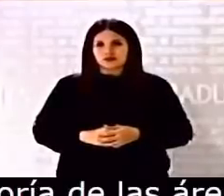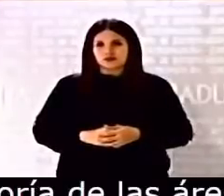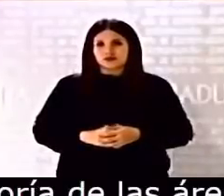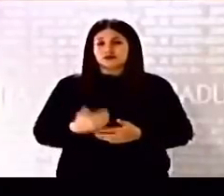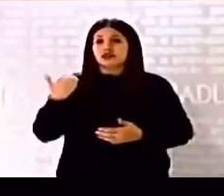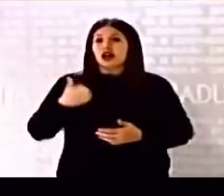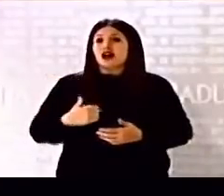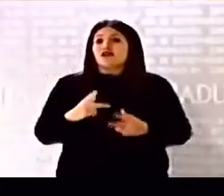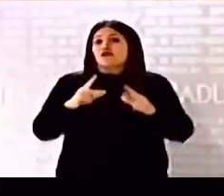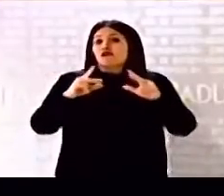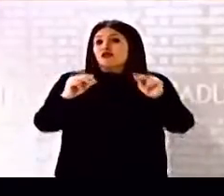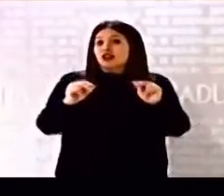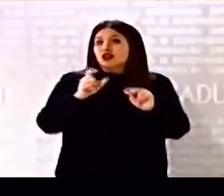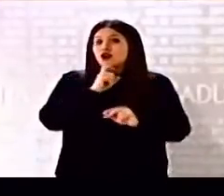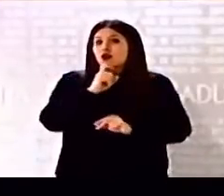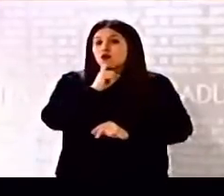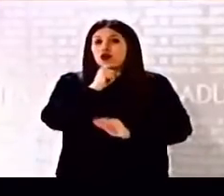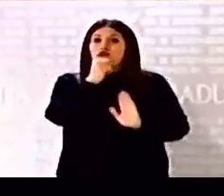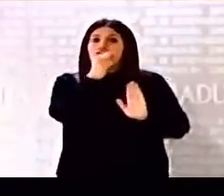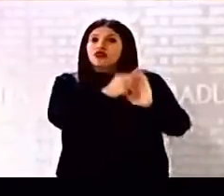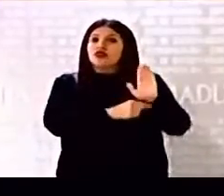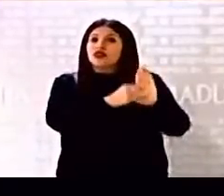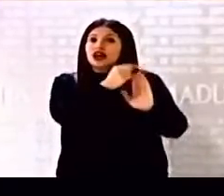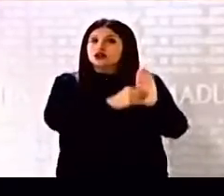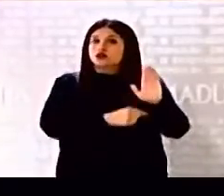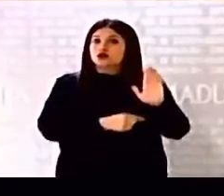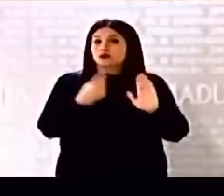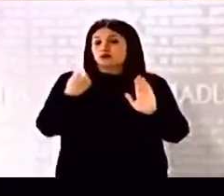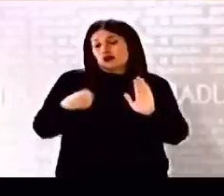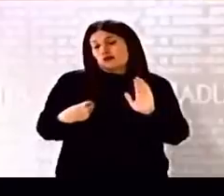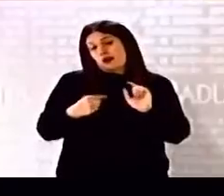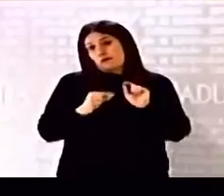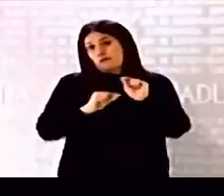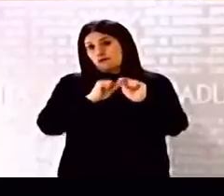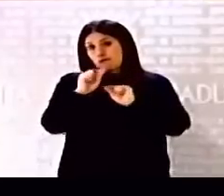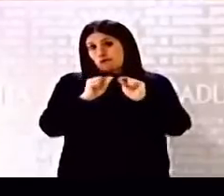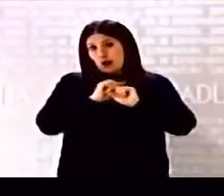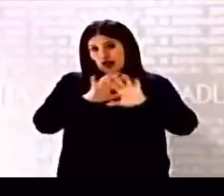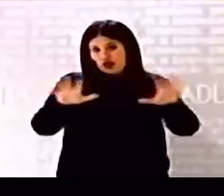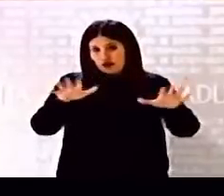Termino dándole los datos de la pandemia en este momento.